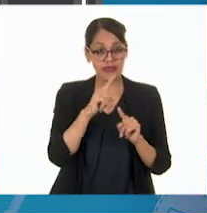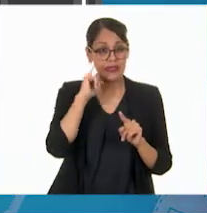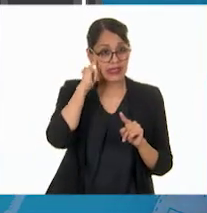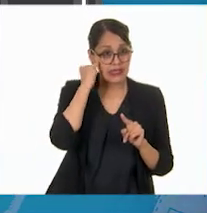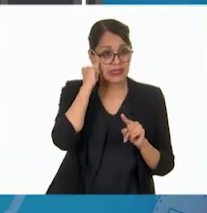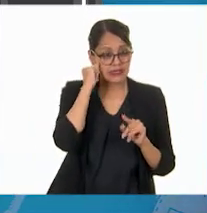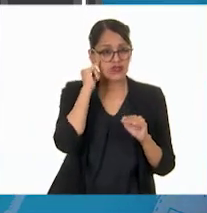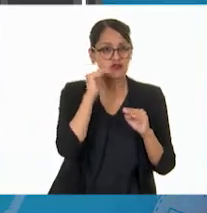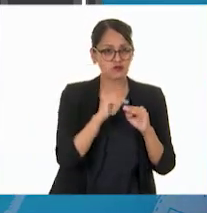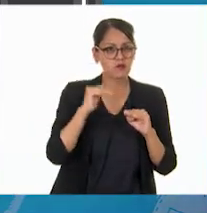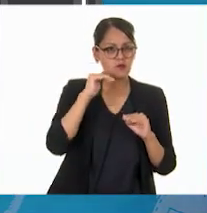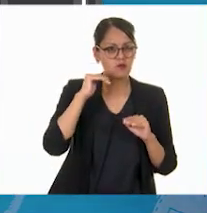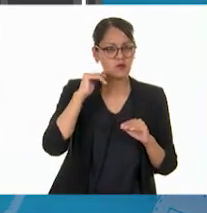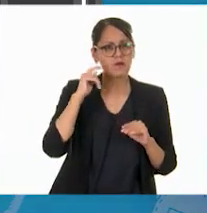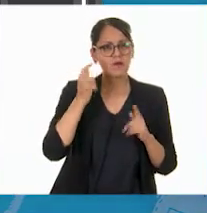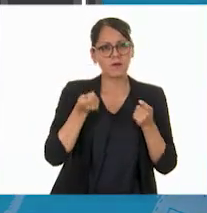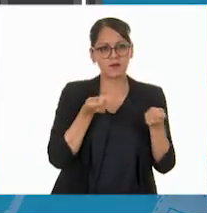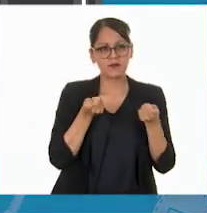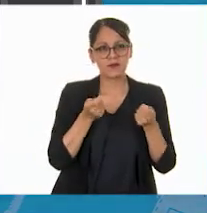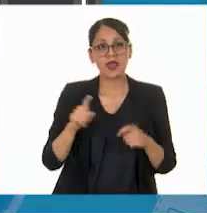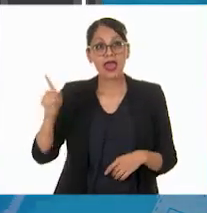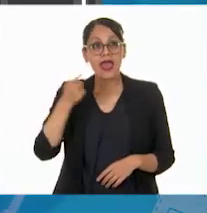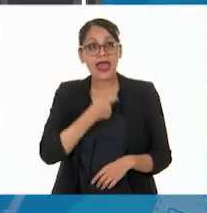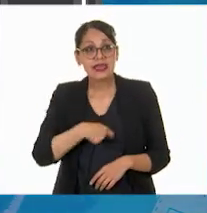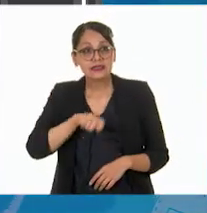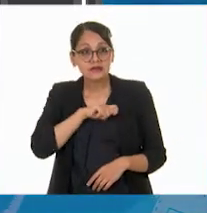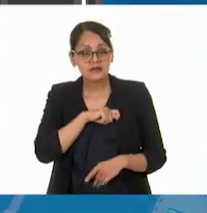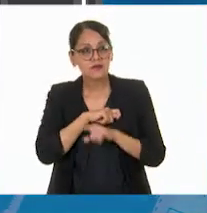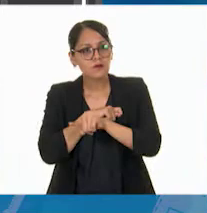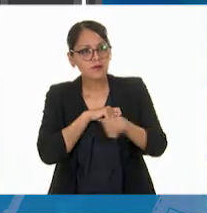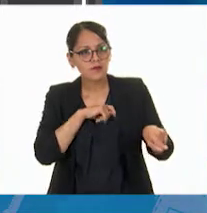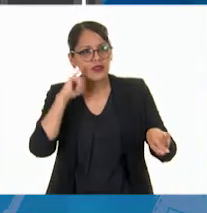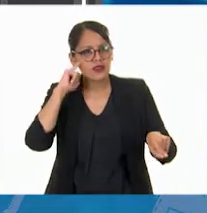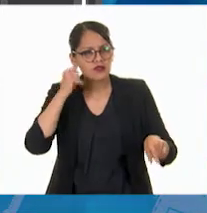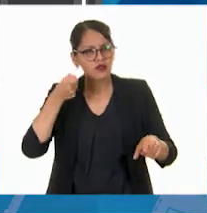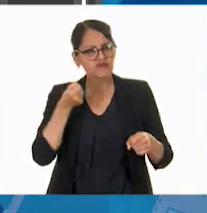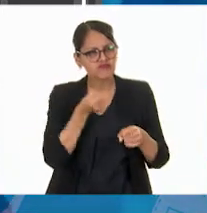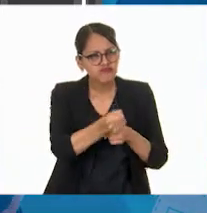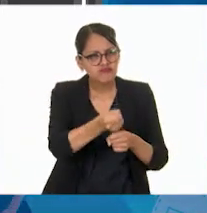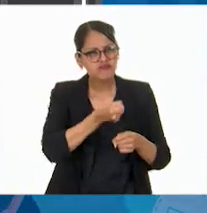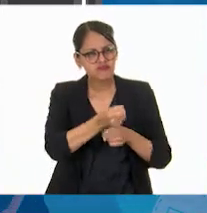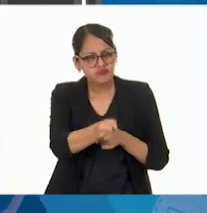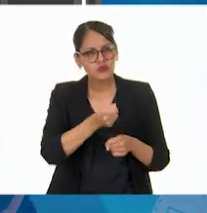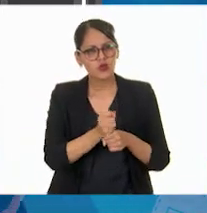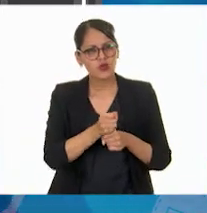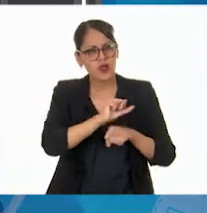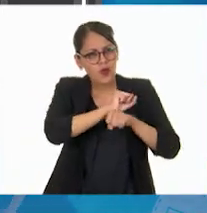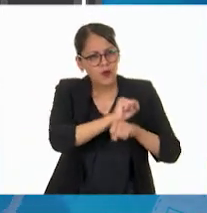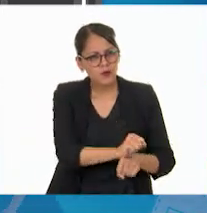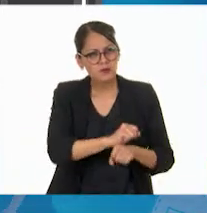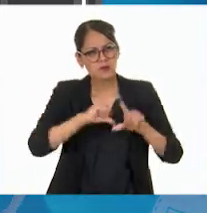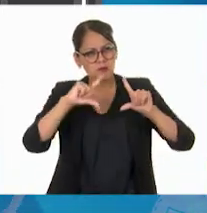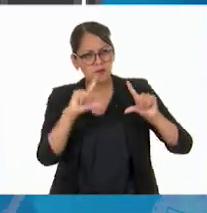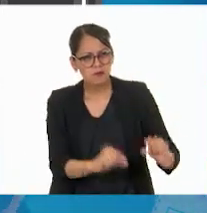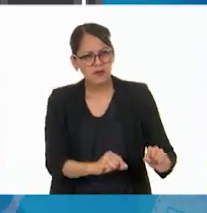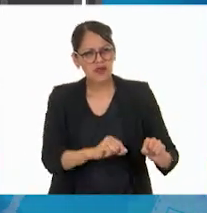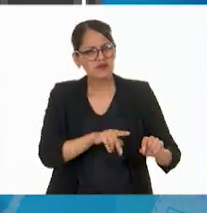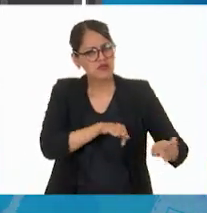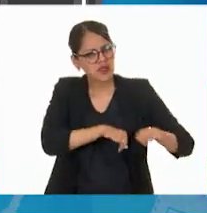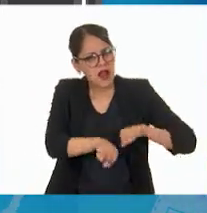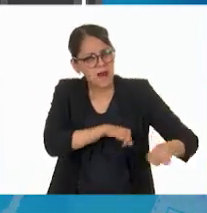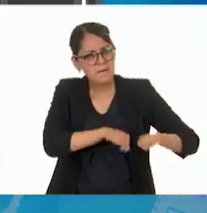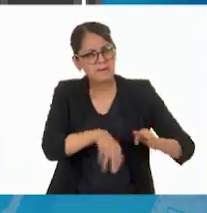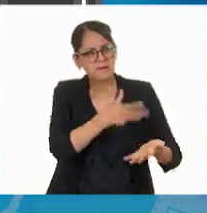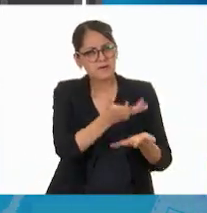los españoles abusaban de los indios. Los hacían trabajar sin descanso, los humillaban y querían que fueran